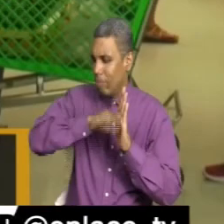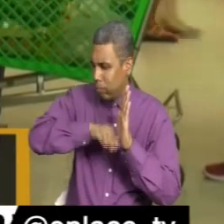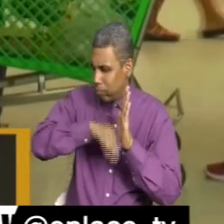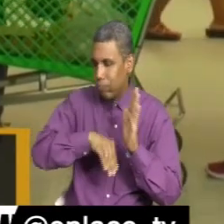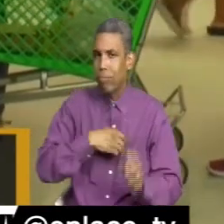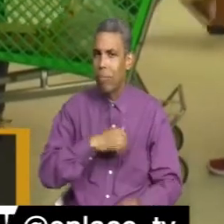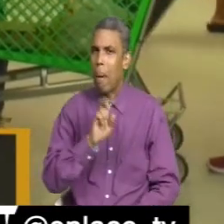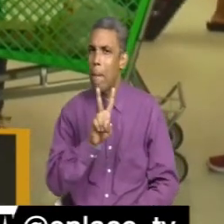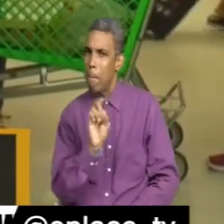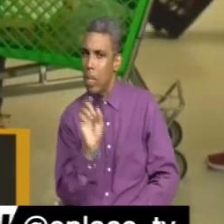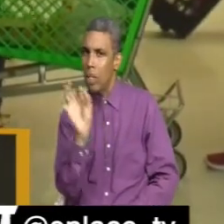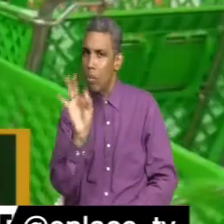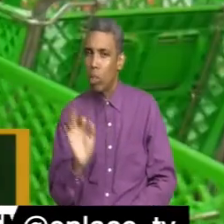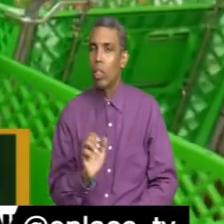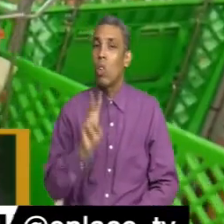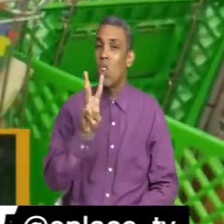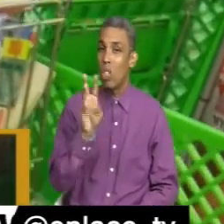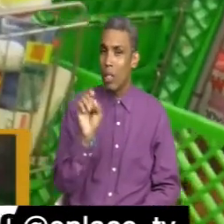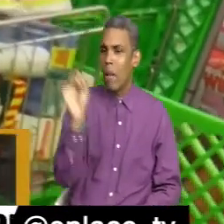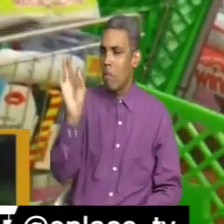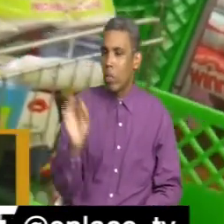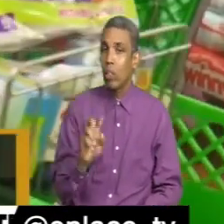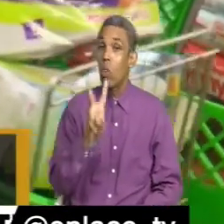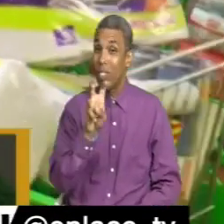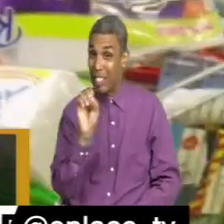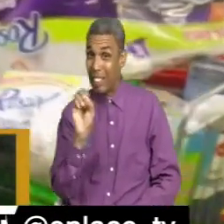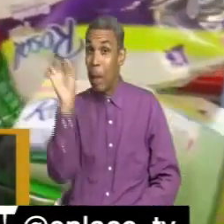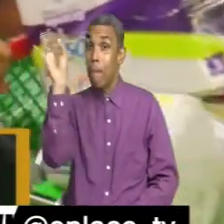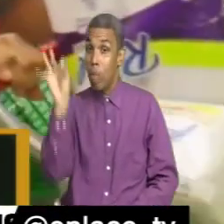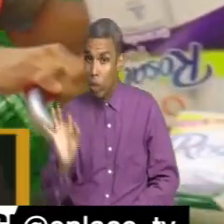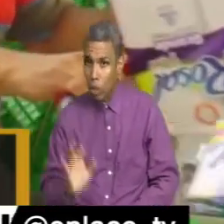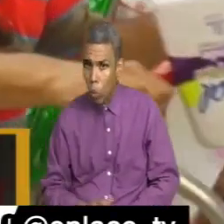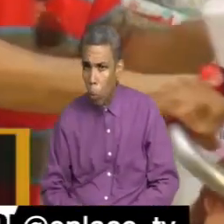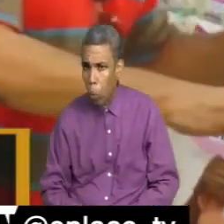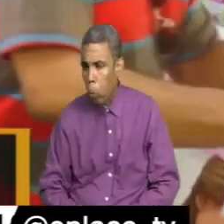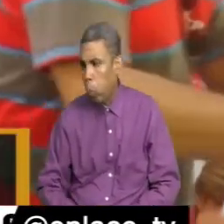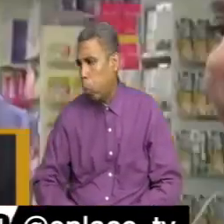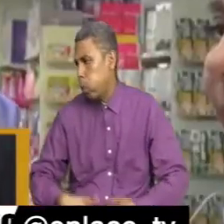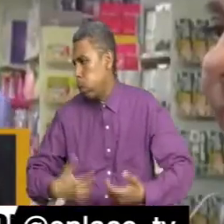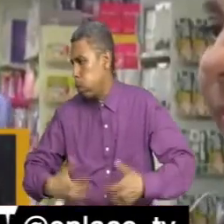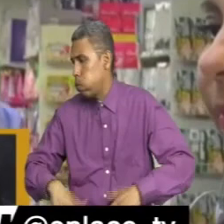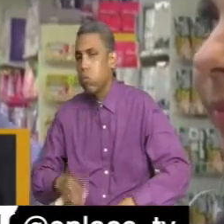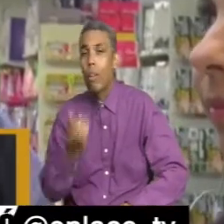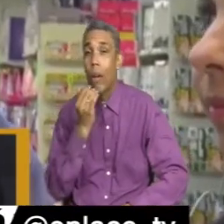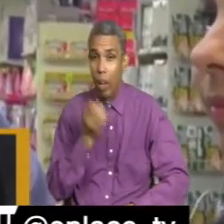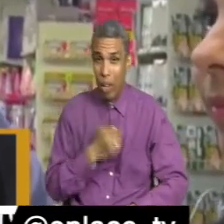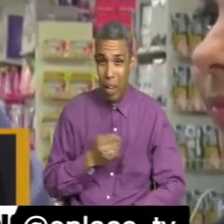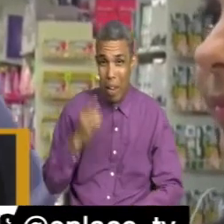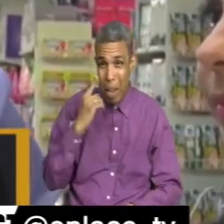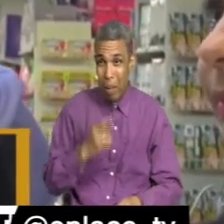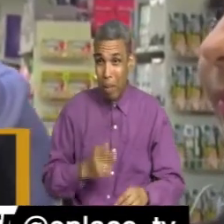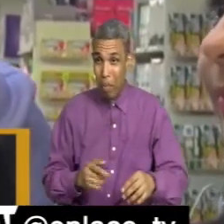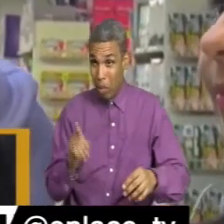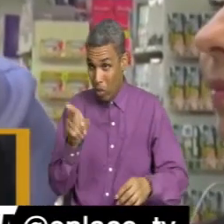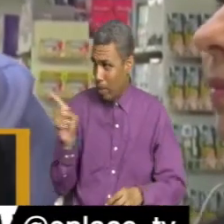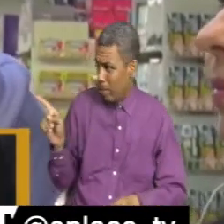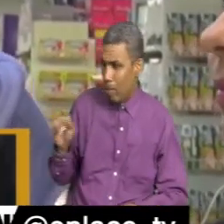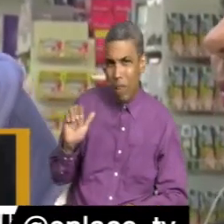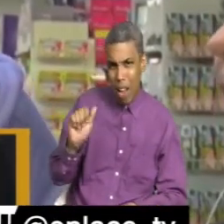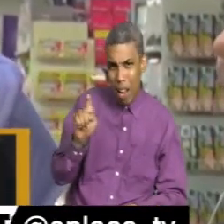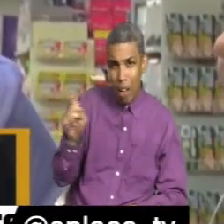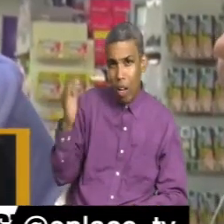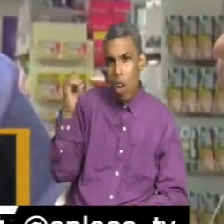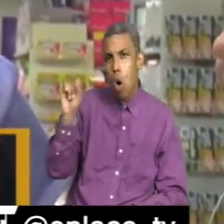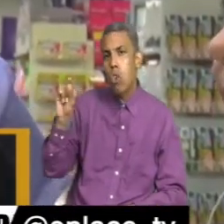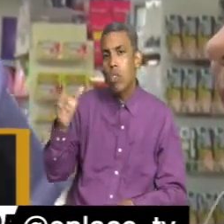dicen nuestros clientes. Vengan y aprovechen el día de hoy. 70%, mire, acción, antes de 11 mil pesos, hoy en 2.200